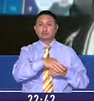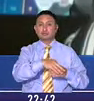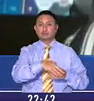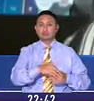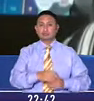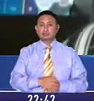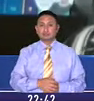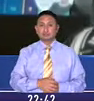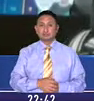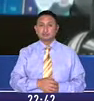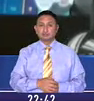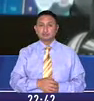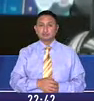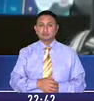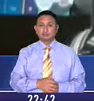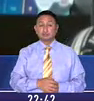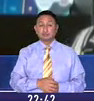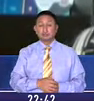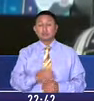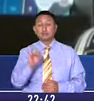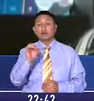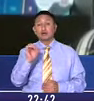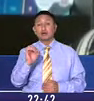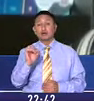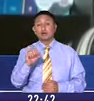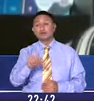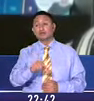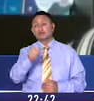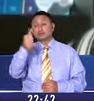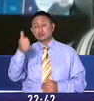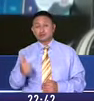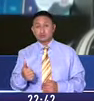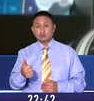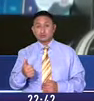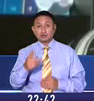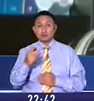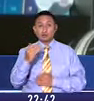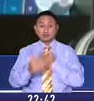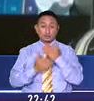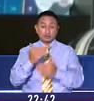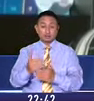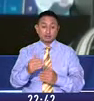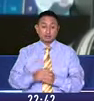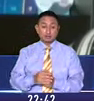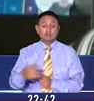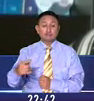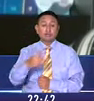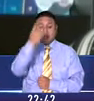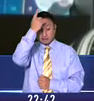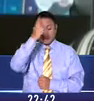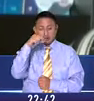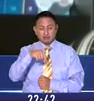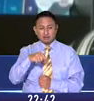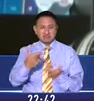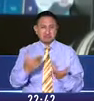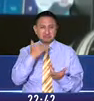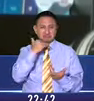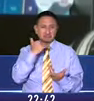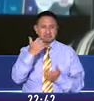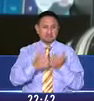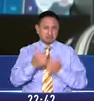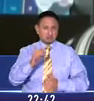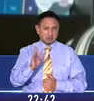de esta posibilidad, y no existe tampoco lo que sí ocurre en otros procesos, es que si no hay una decisión, de alguna manera se entienda